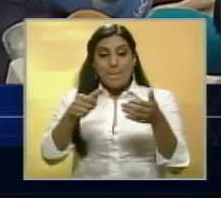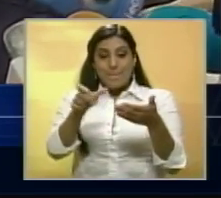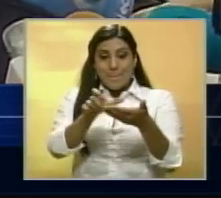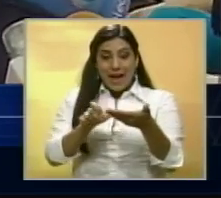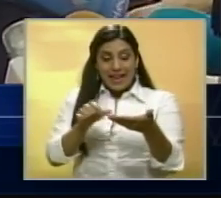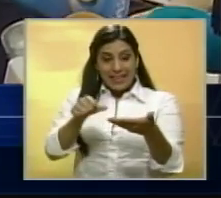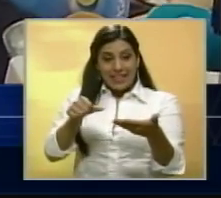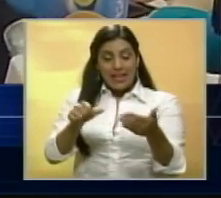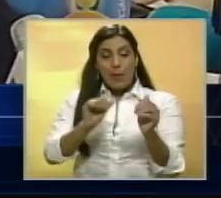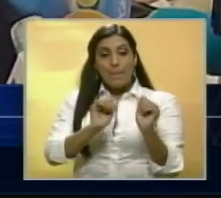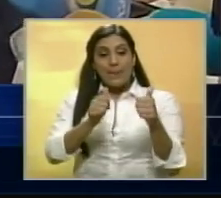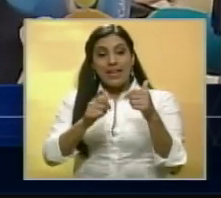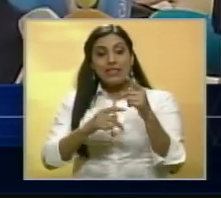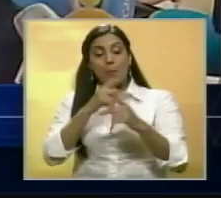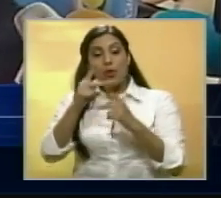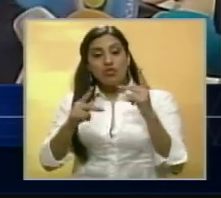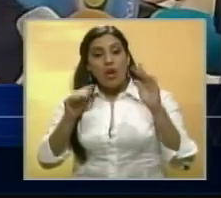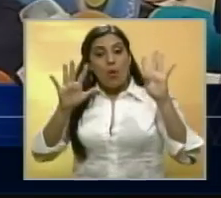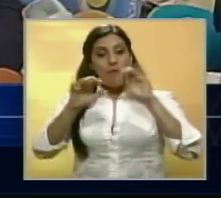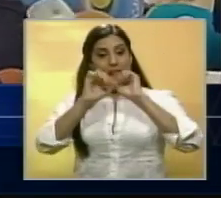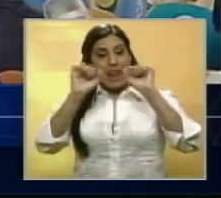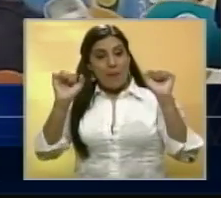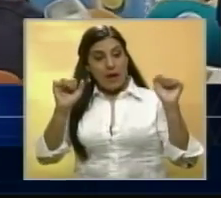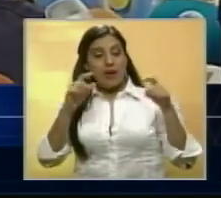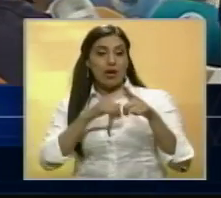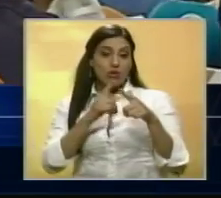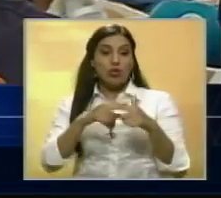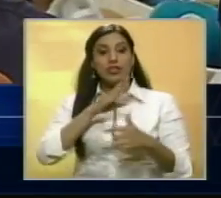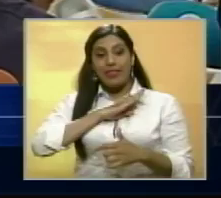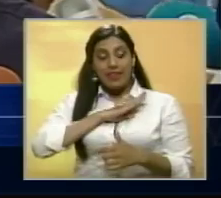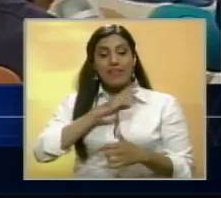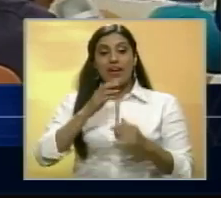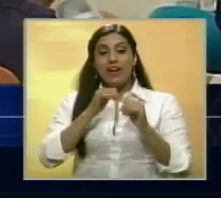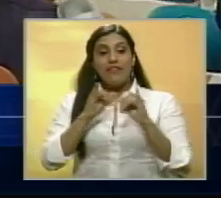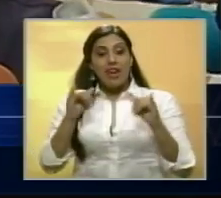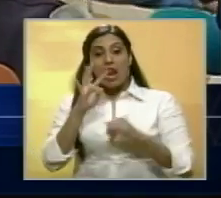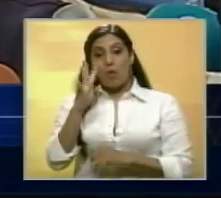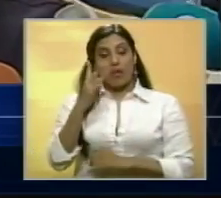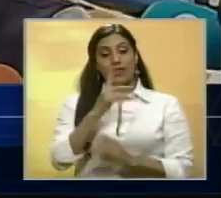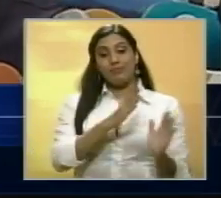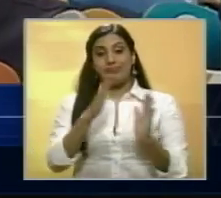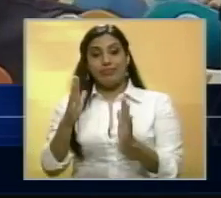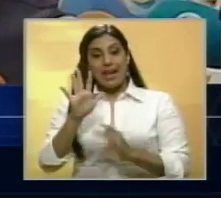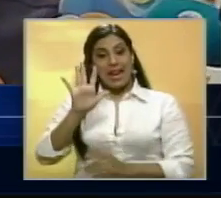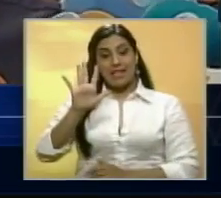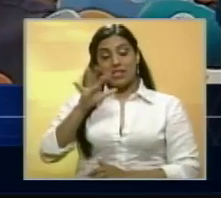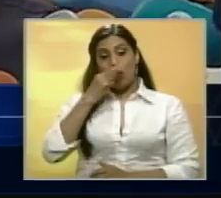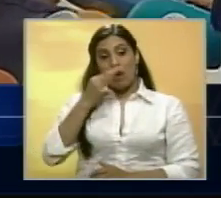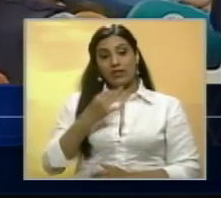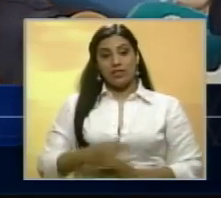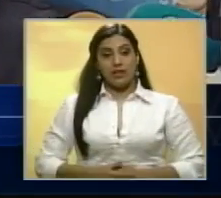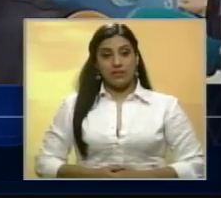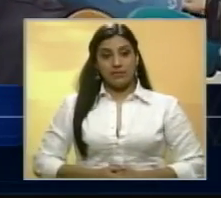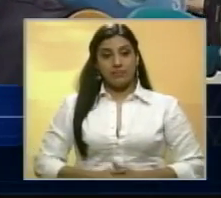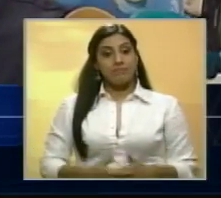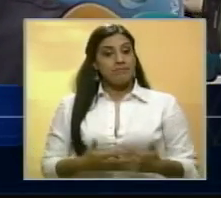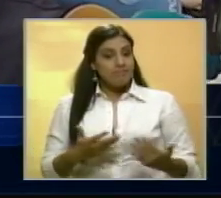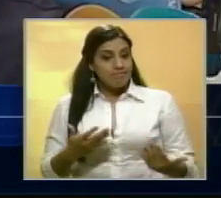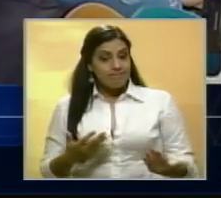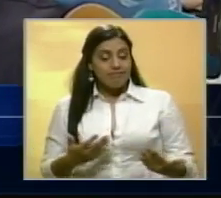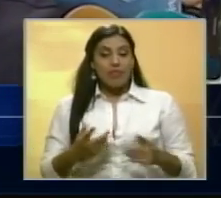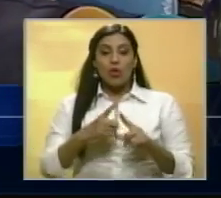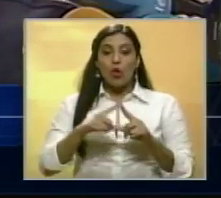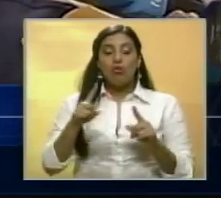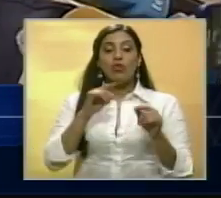se inició el proceso a las 9 de la mañana, por lo tanto entonces no debería terminar a las 4, sino a las 5 de la tarde.